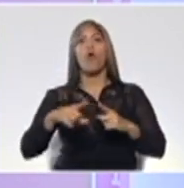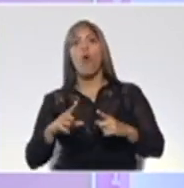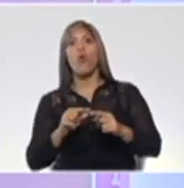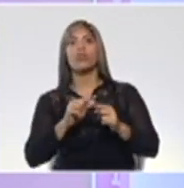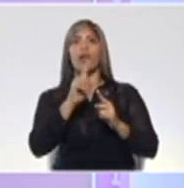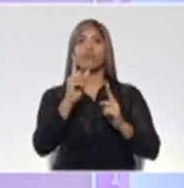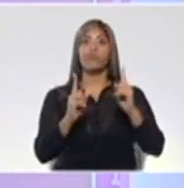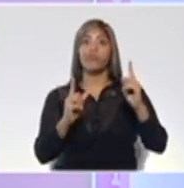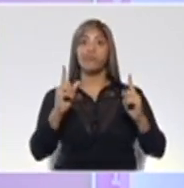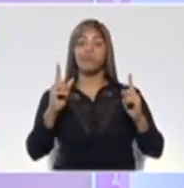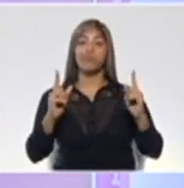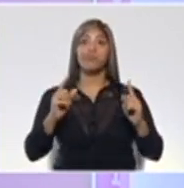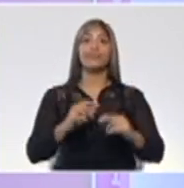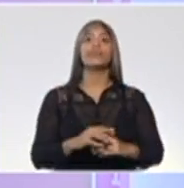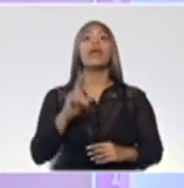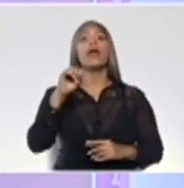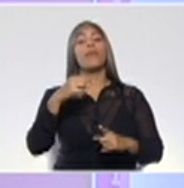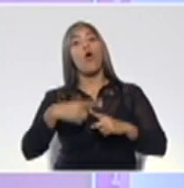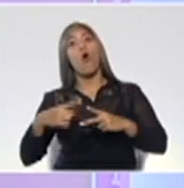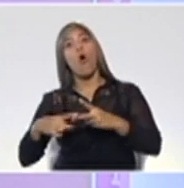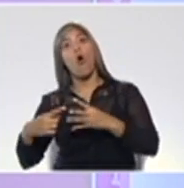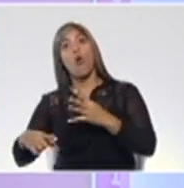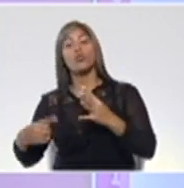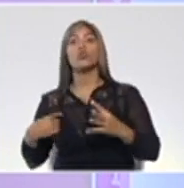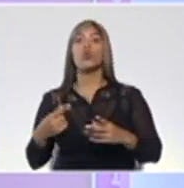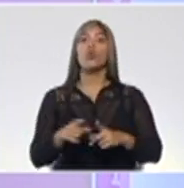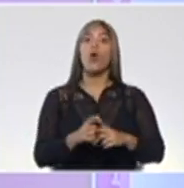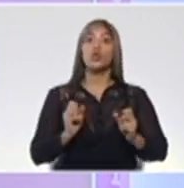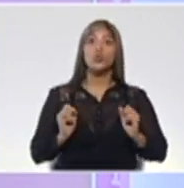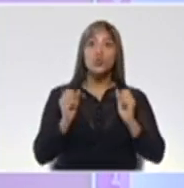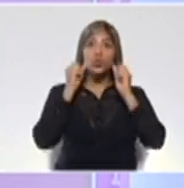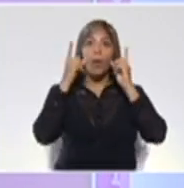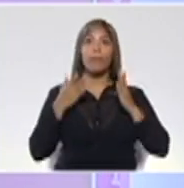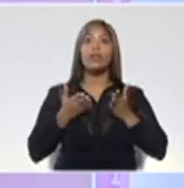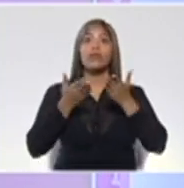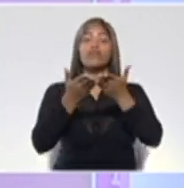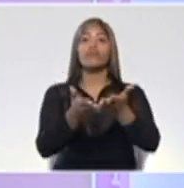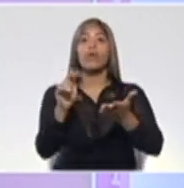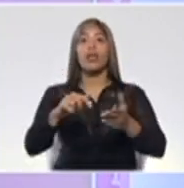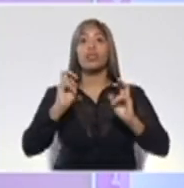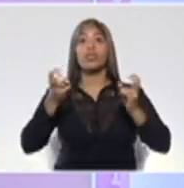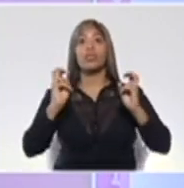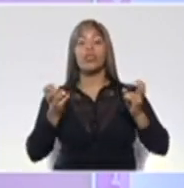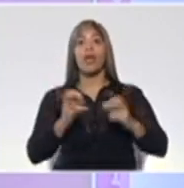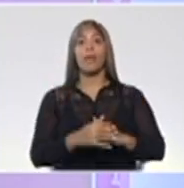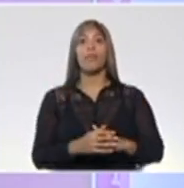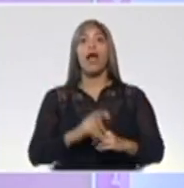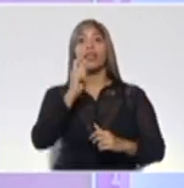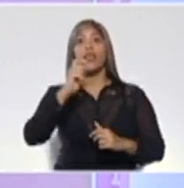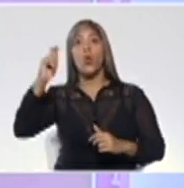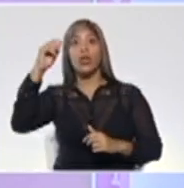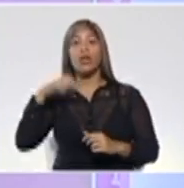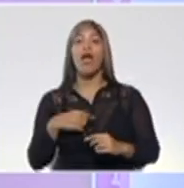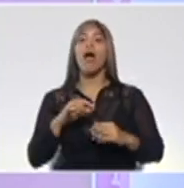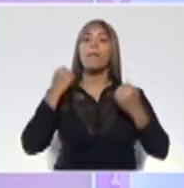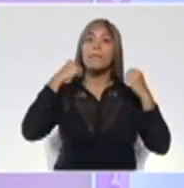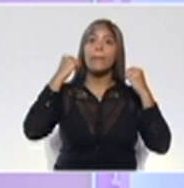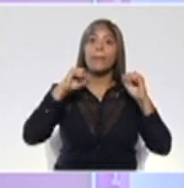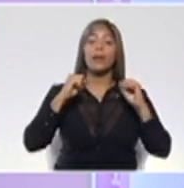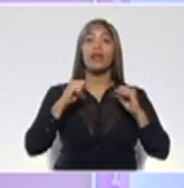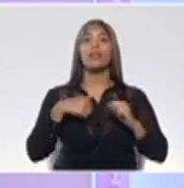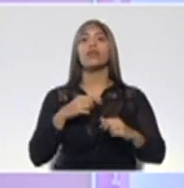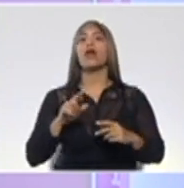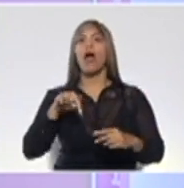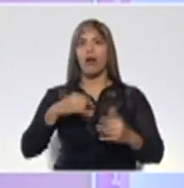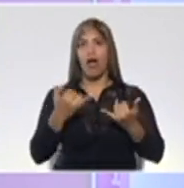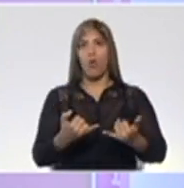coordenadas cartesianas y de otros elementos que les dejaré como una sorpresa en esos referentes teóricos prácticos, tema indispensable y tema generador